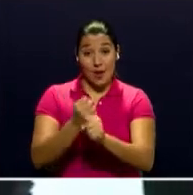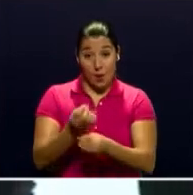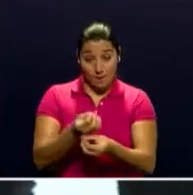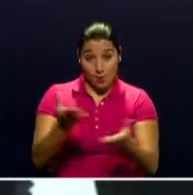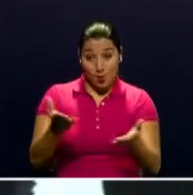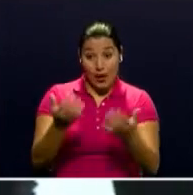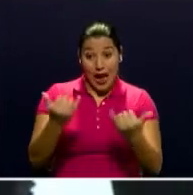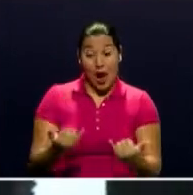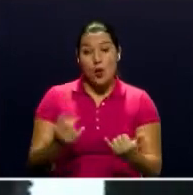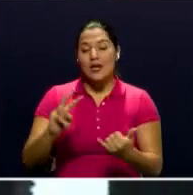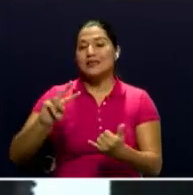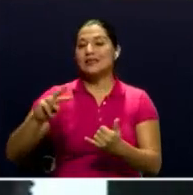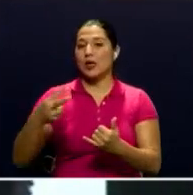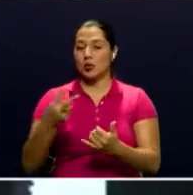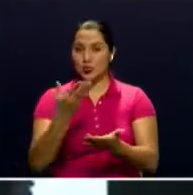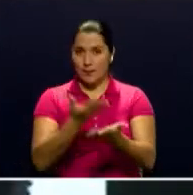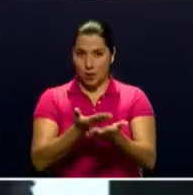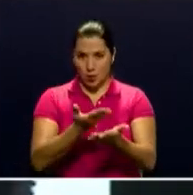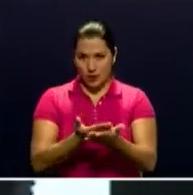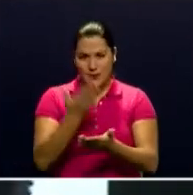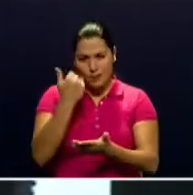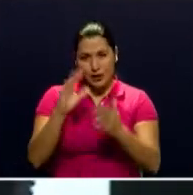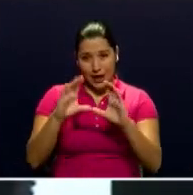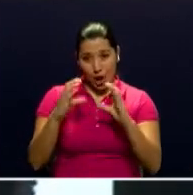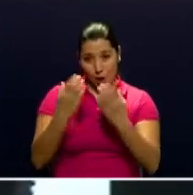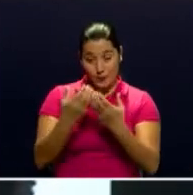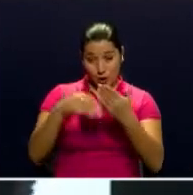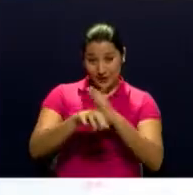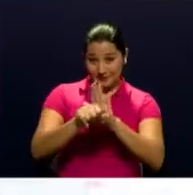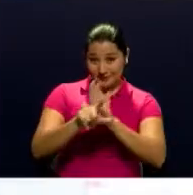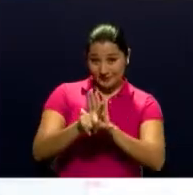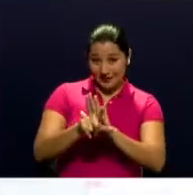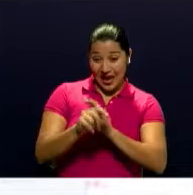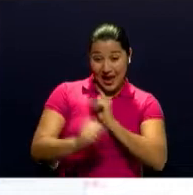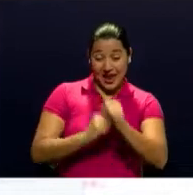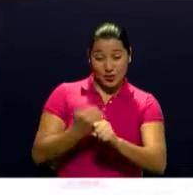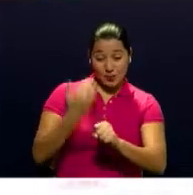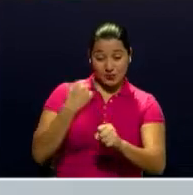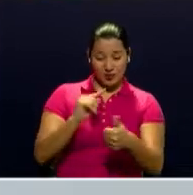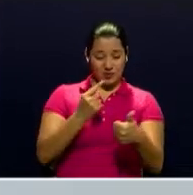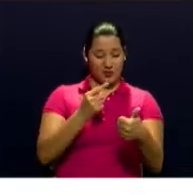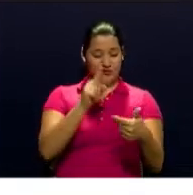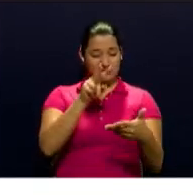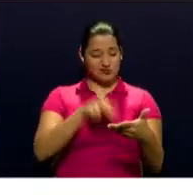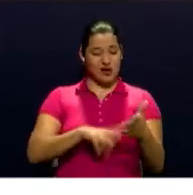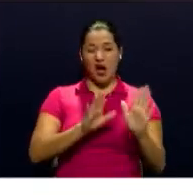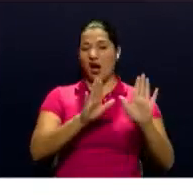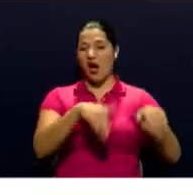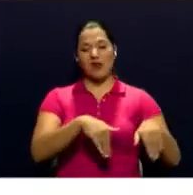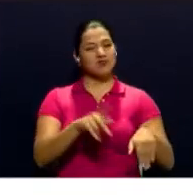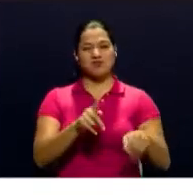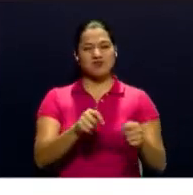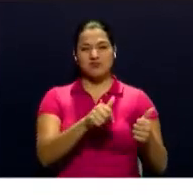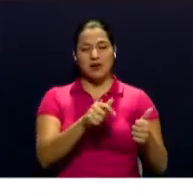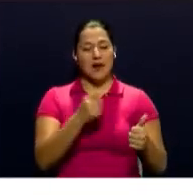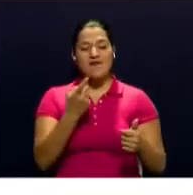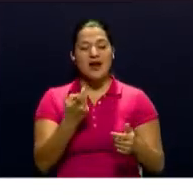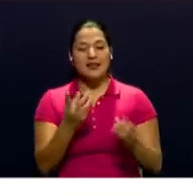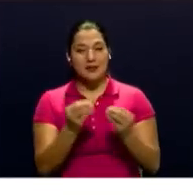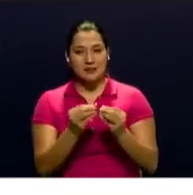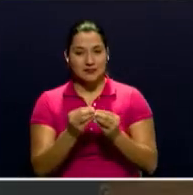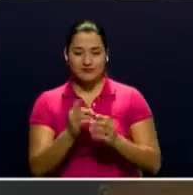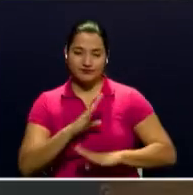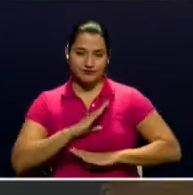su segundo texto, luego de que la Comisión Legislativa descartara el año pasado el primero, por considerarlo